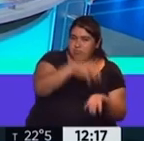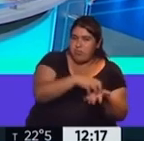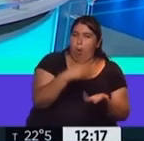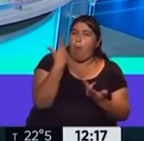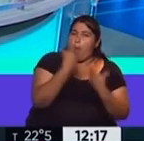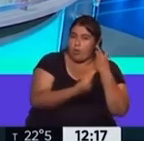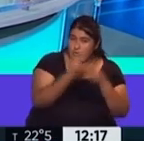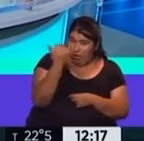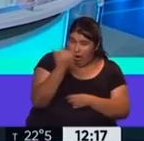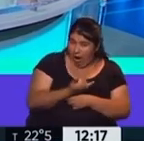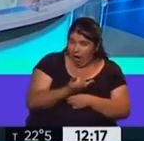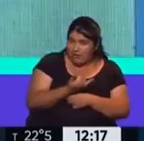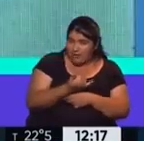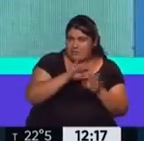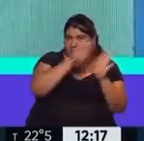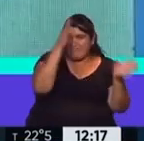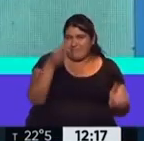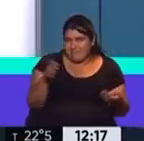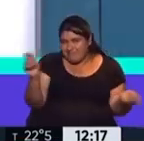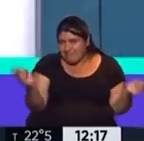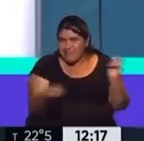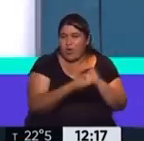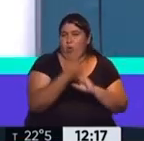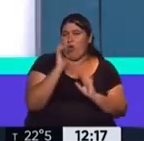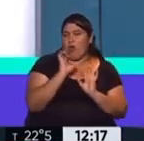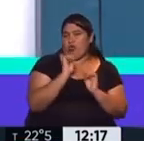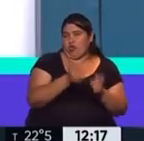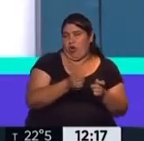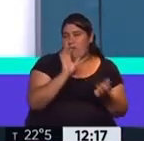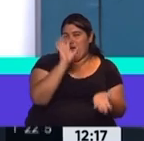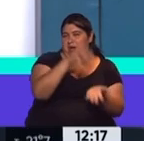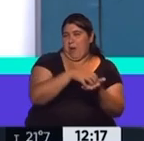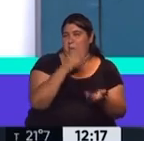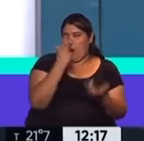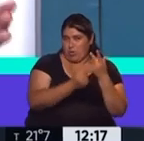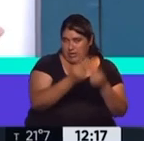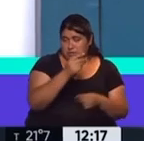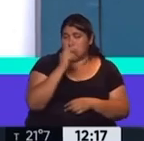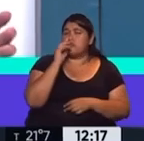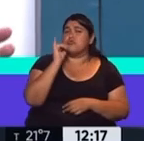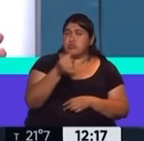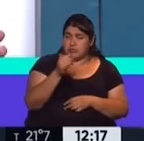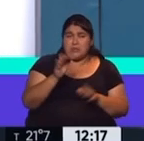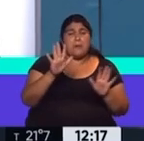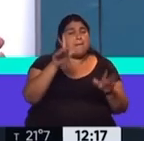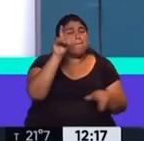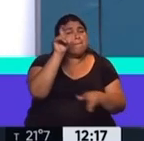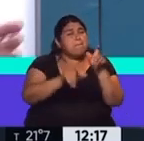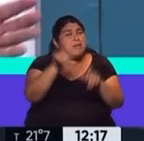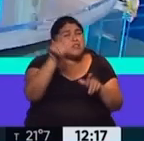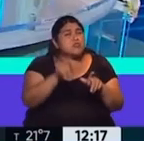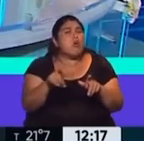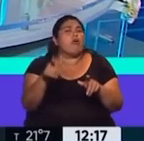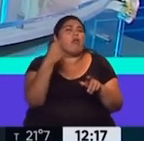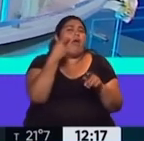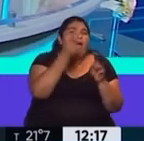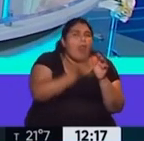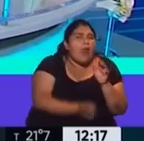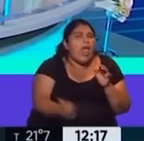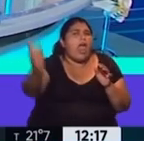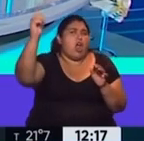vacunación la universidad otra particularidad es que todos aquellos que si no quieren recordar el grande distancia es la